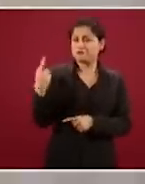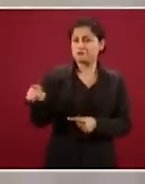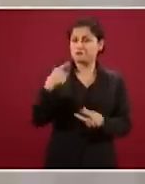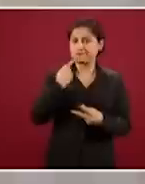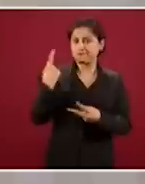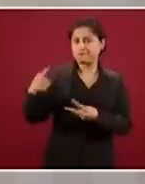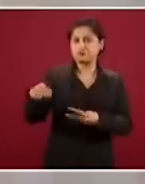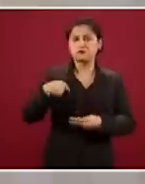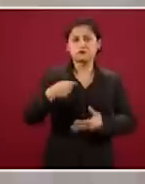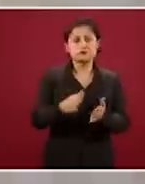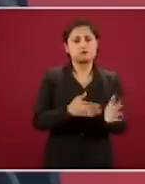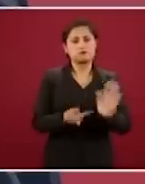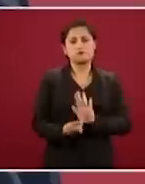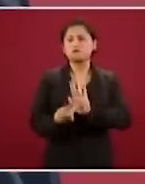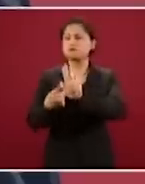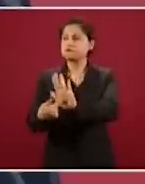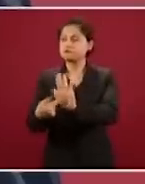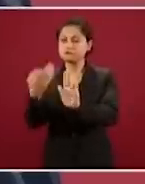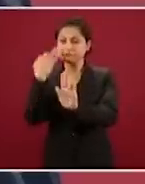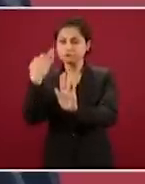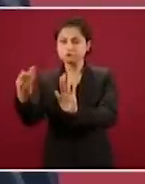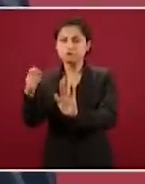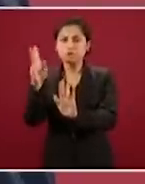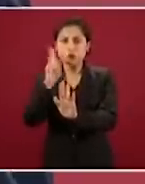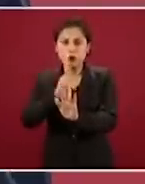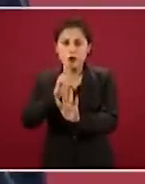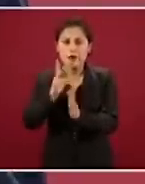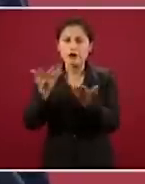prueba. A mí,